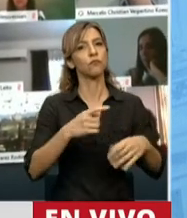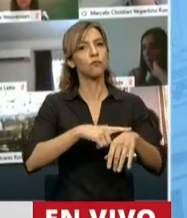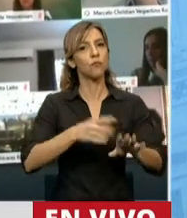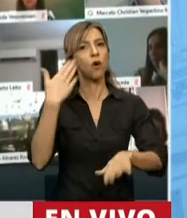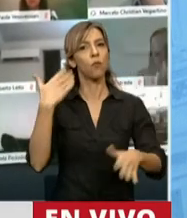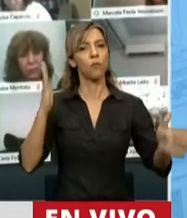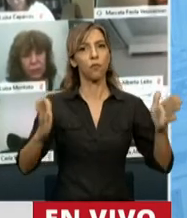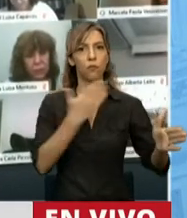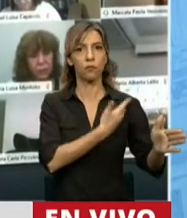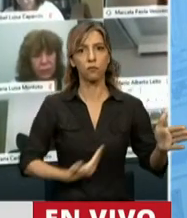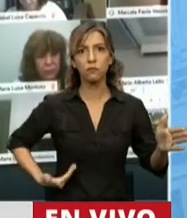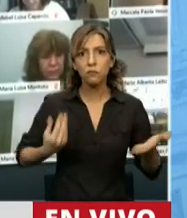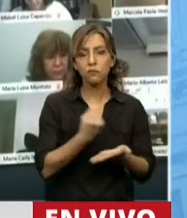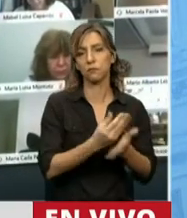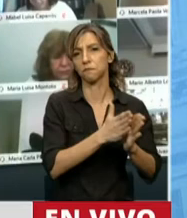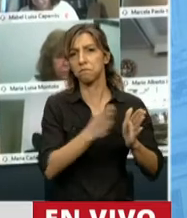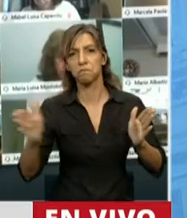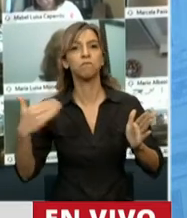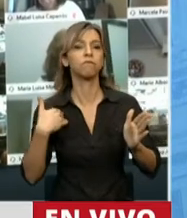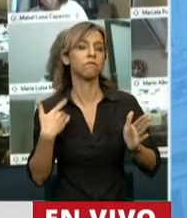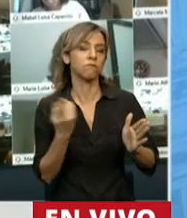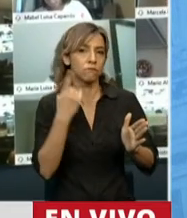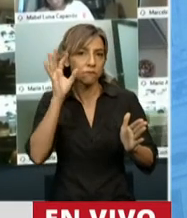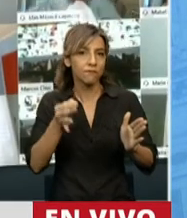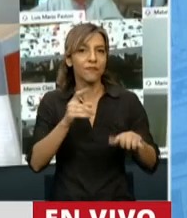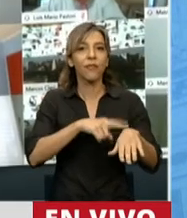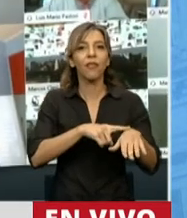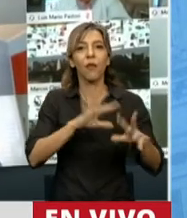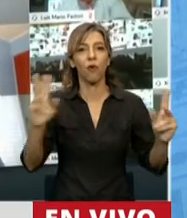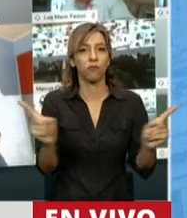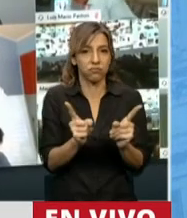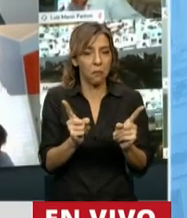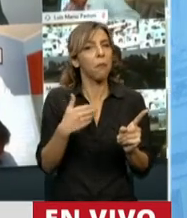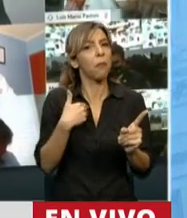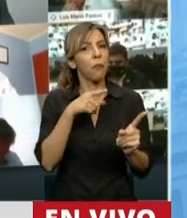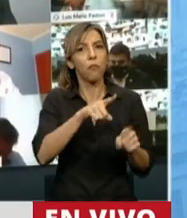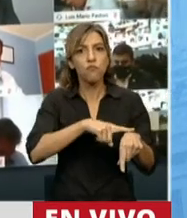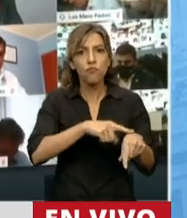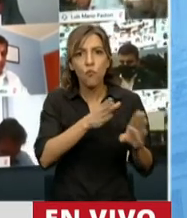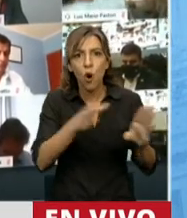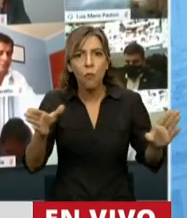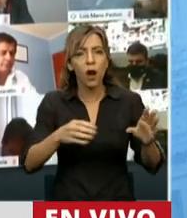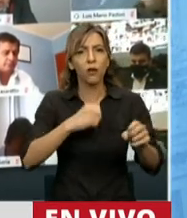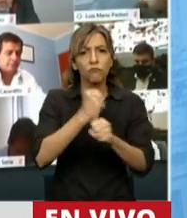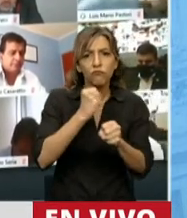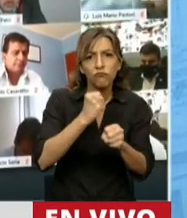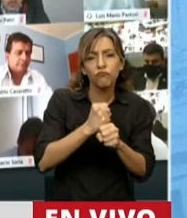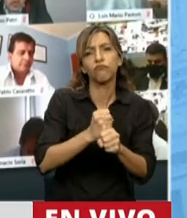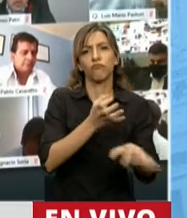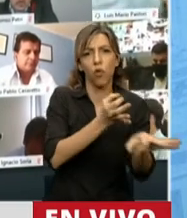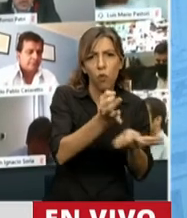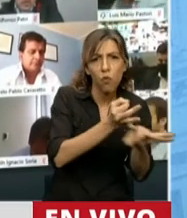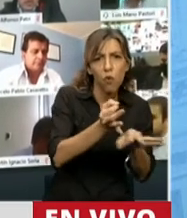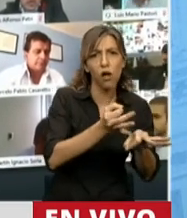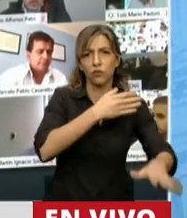bien en lo corto que se puede decir, fue una gestión que impulsó la educación, dio grandes luchas